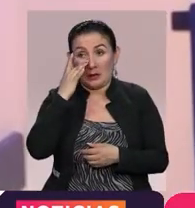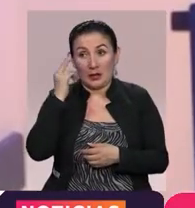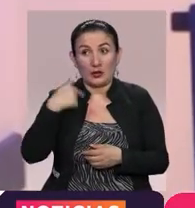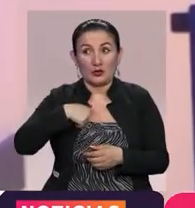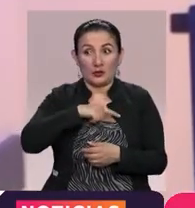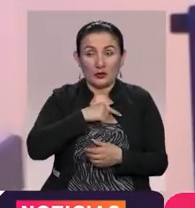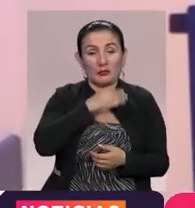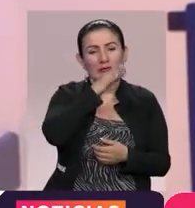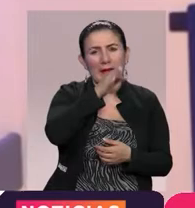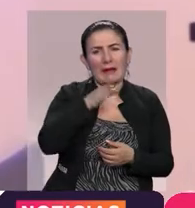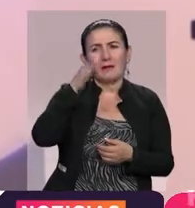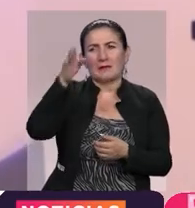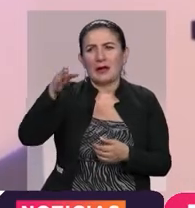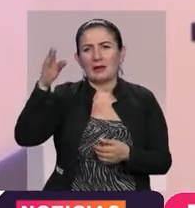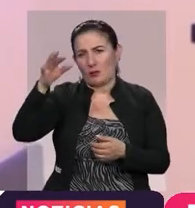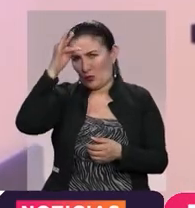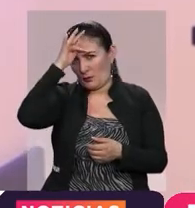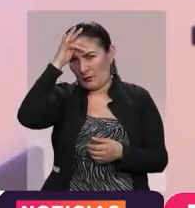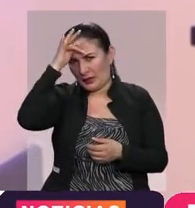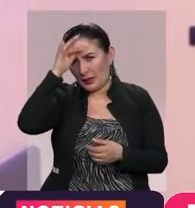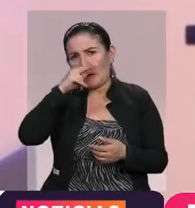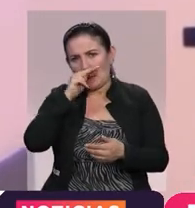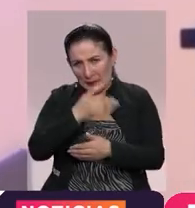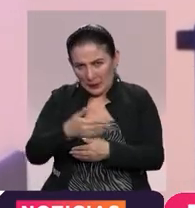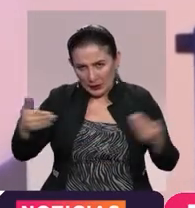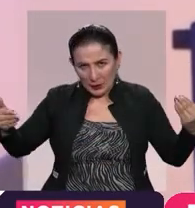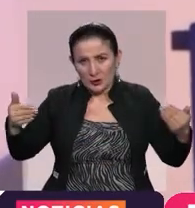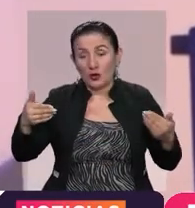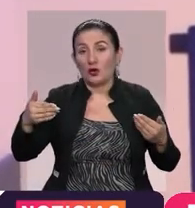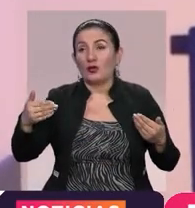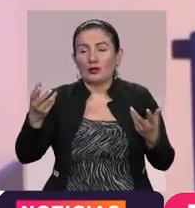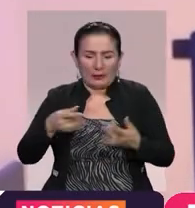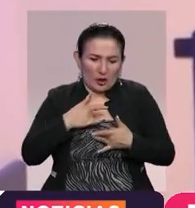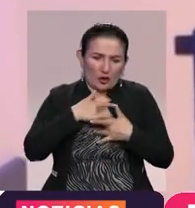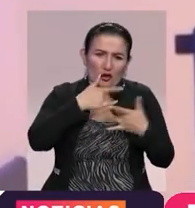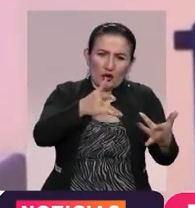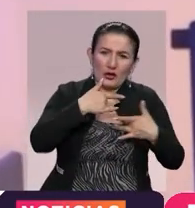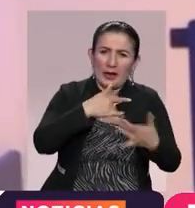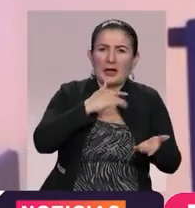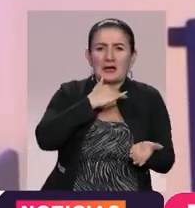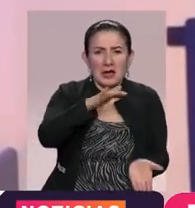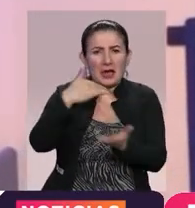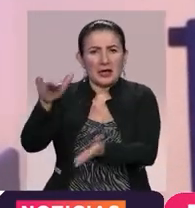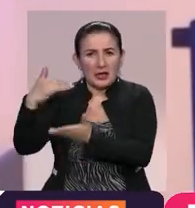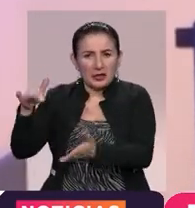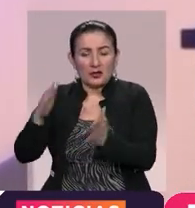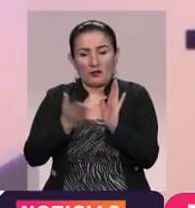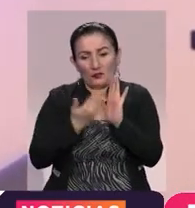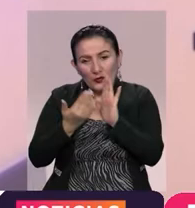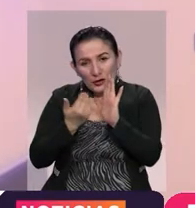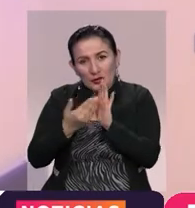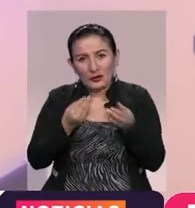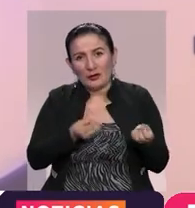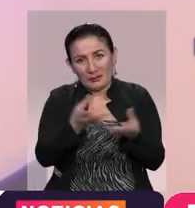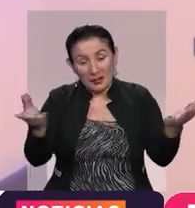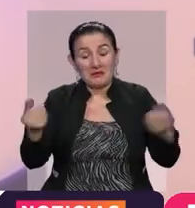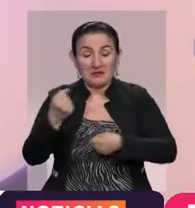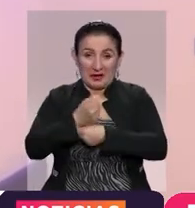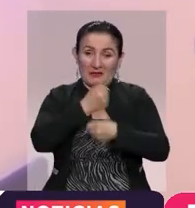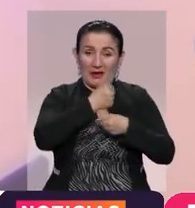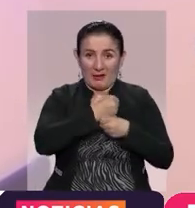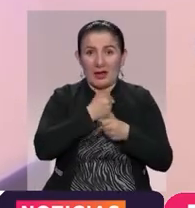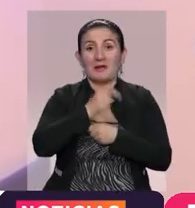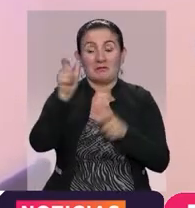vamos a un hospital de niños y la banda quiere donar unos regalitos y unos bolletos a la gente que trabaja aquí y a